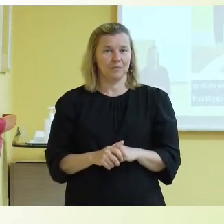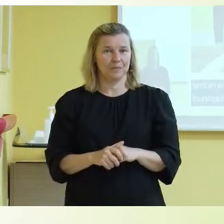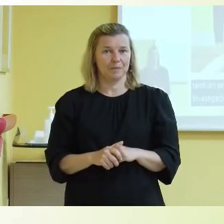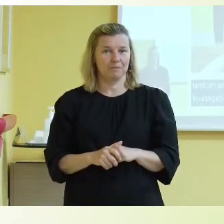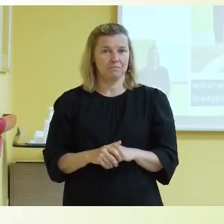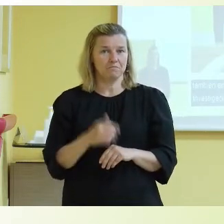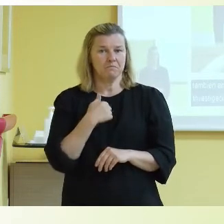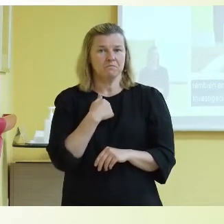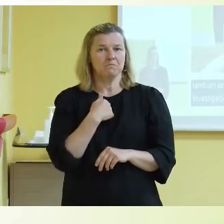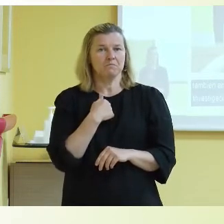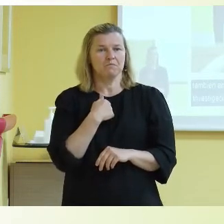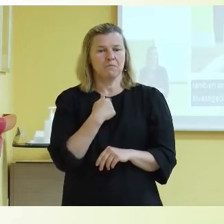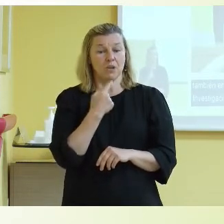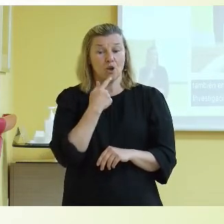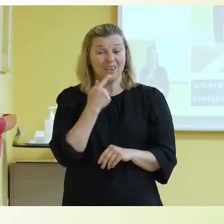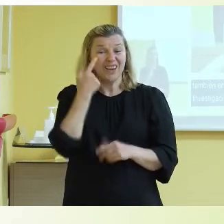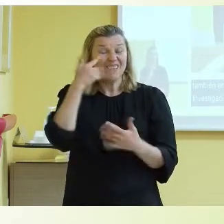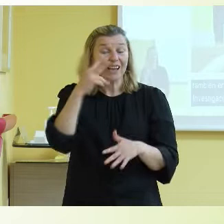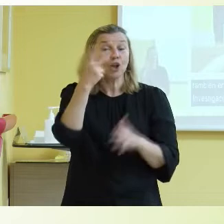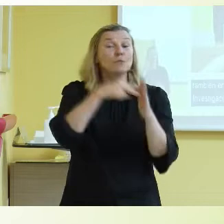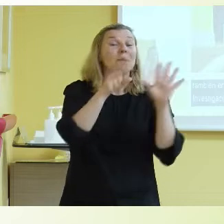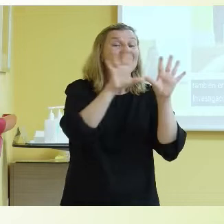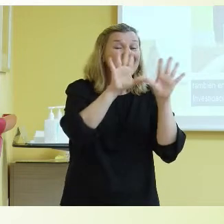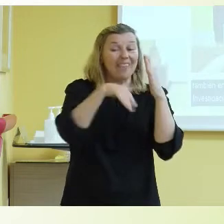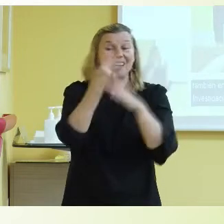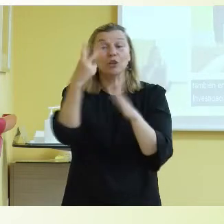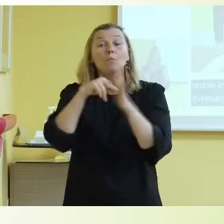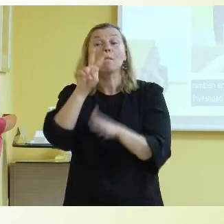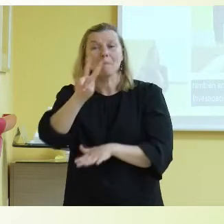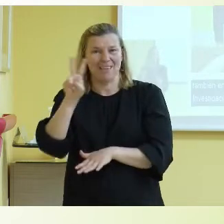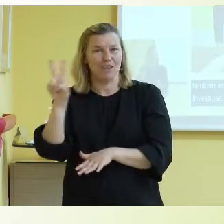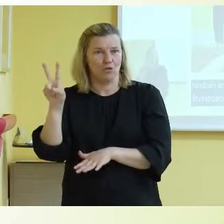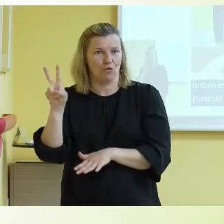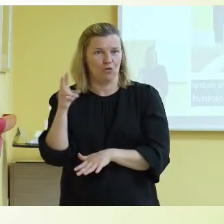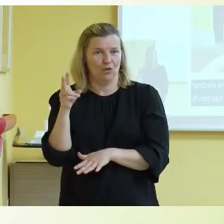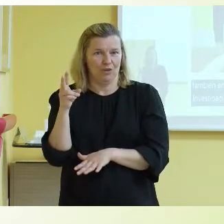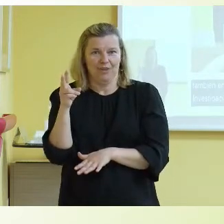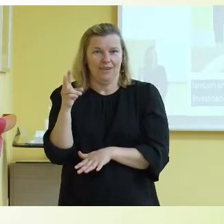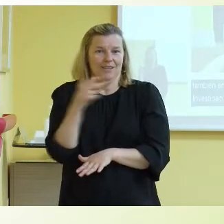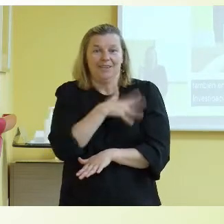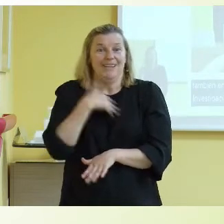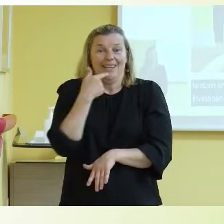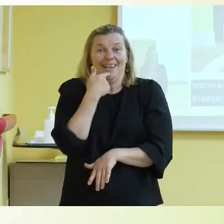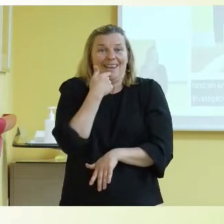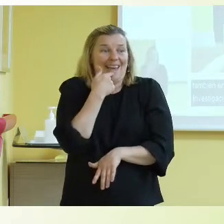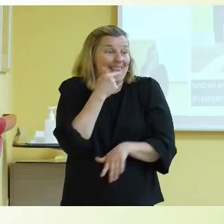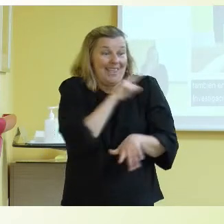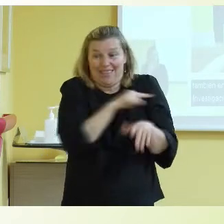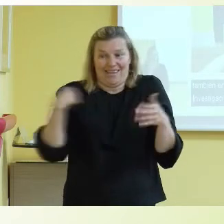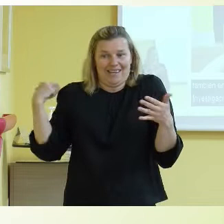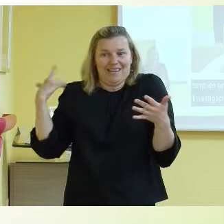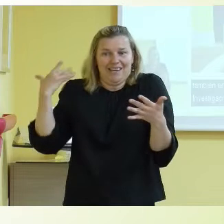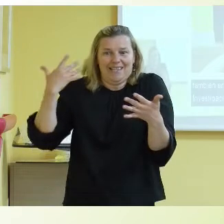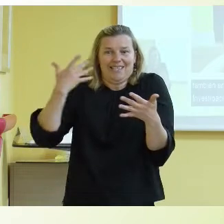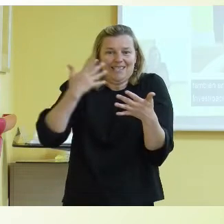Yo digo que en este caso, fijaros, desde 2010 hasta 2022. Esto quiere decir que su trayectoria no solamente